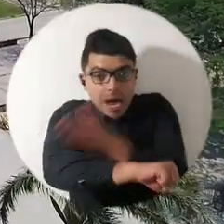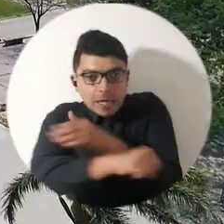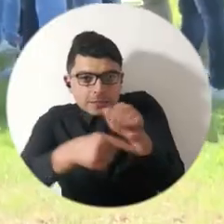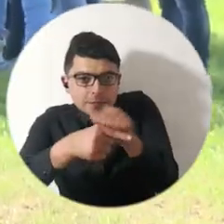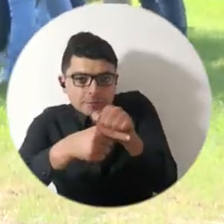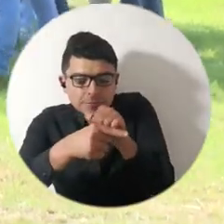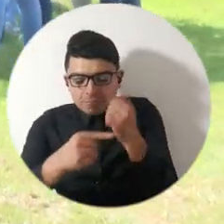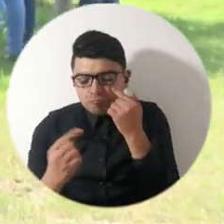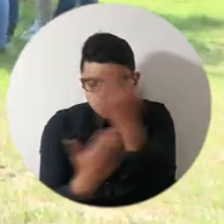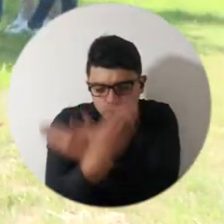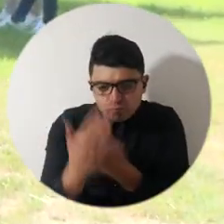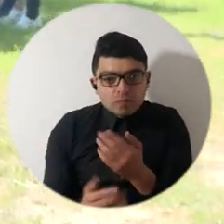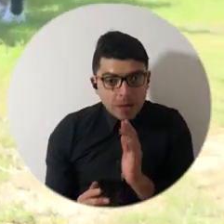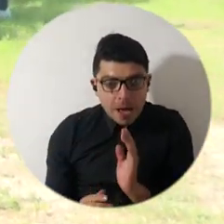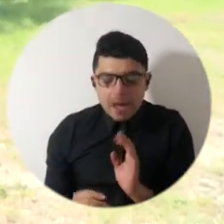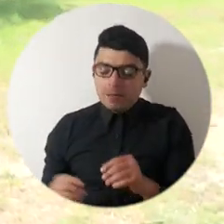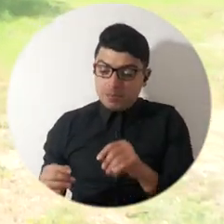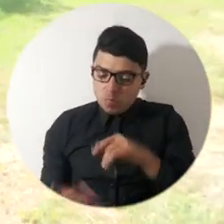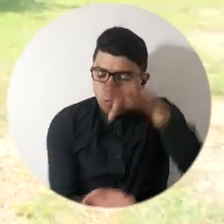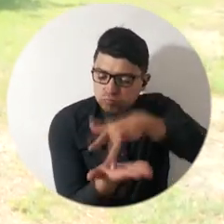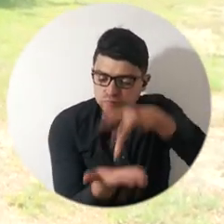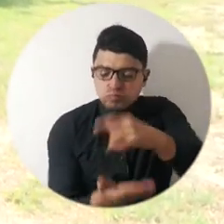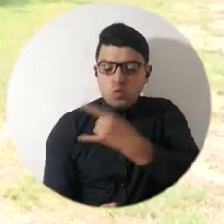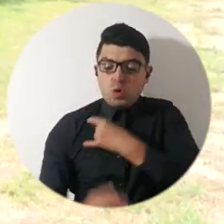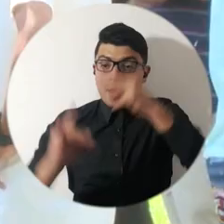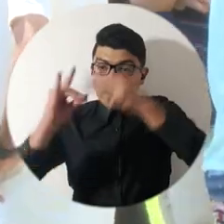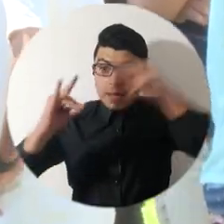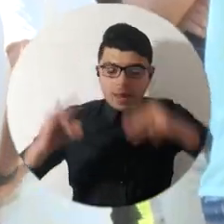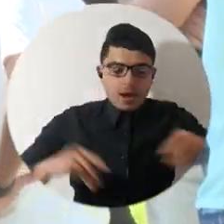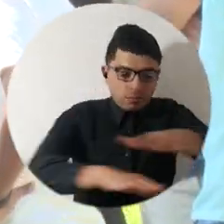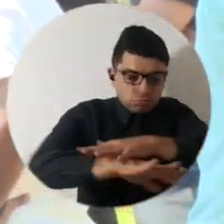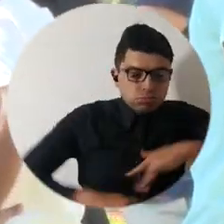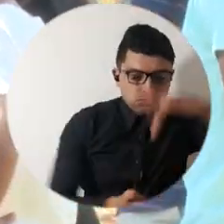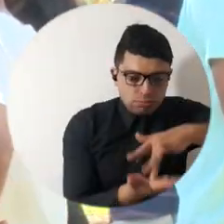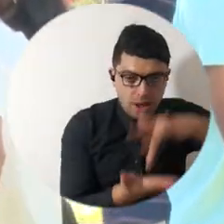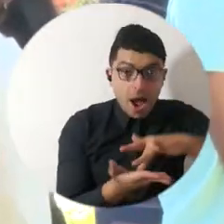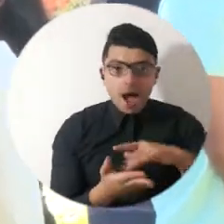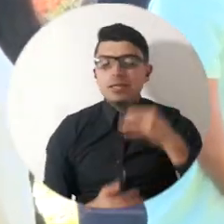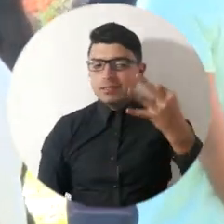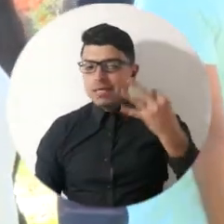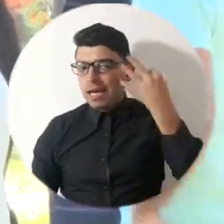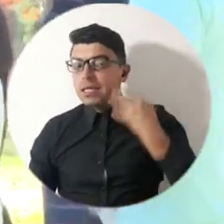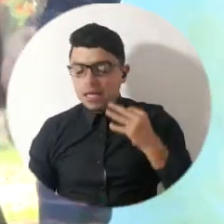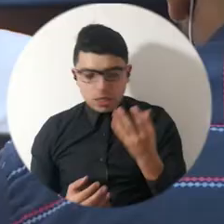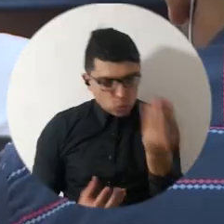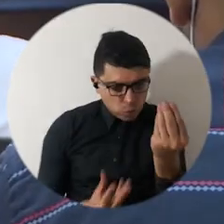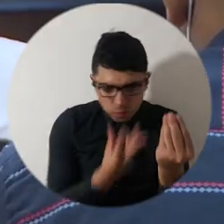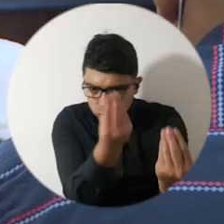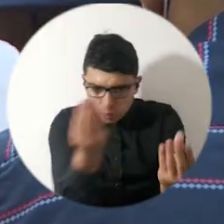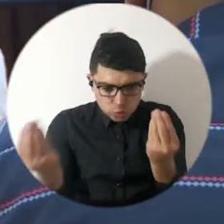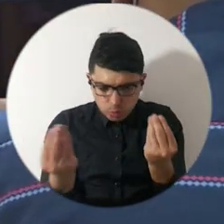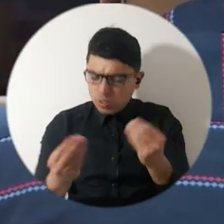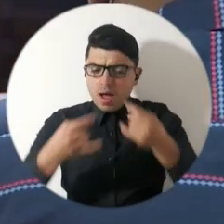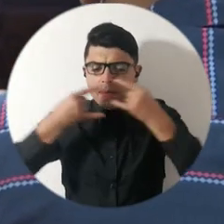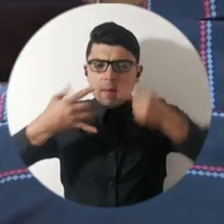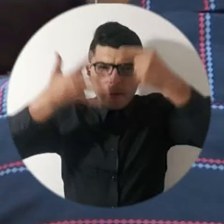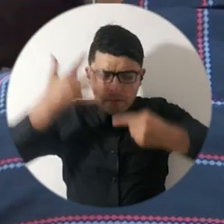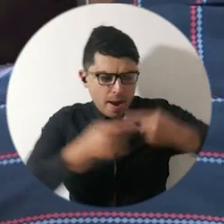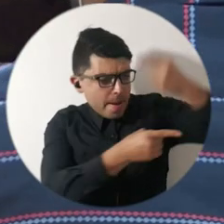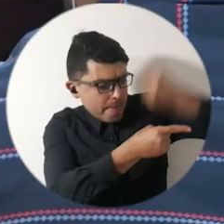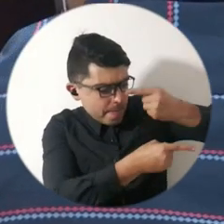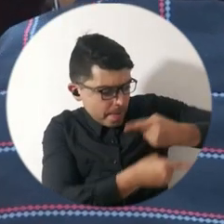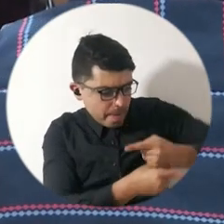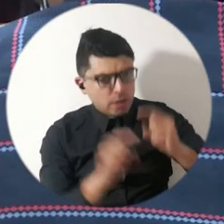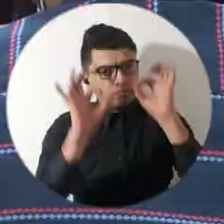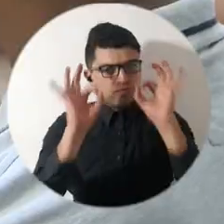Como un preámbulo al retorno físico a las instalaciones de la Universidad del Magdalena, durante 3 días, por grupos y cumpliendo todas las medidas